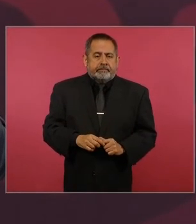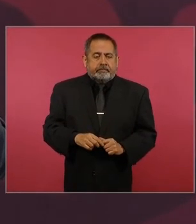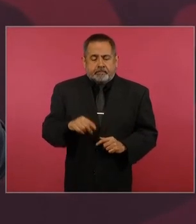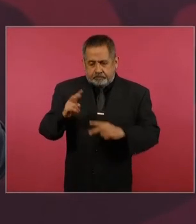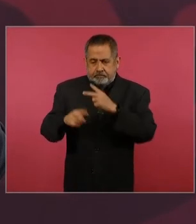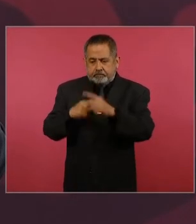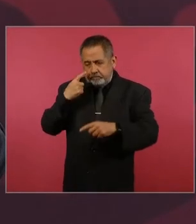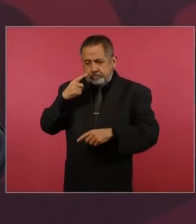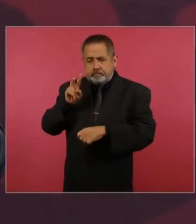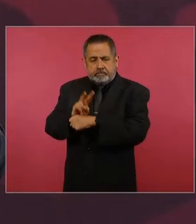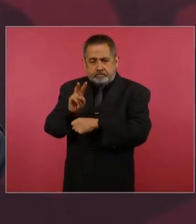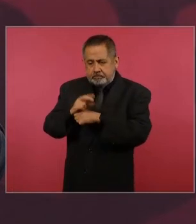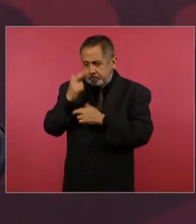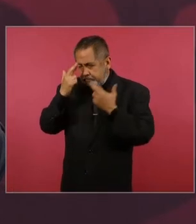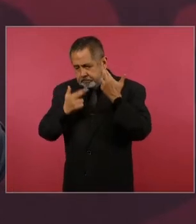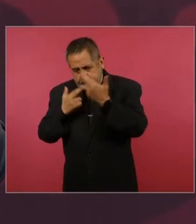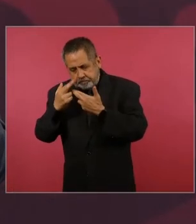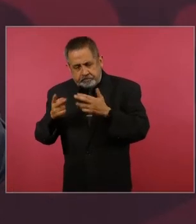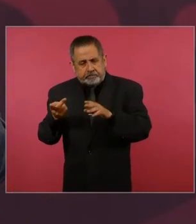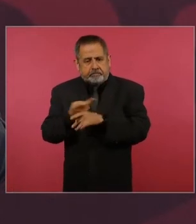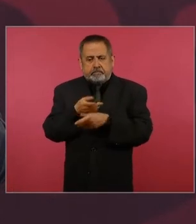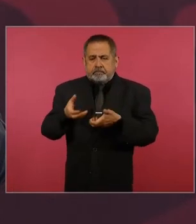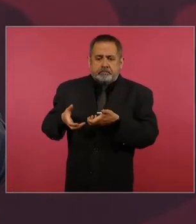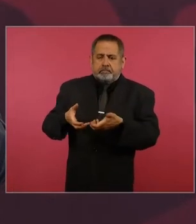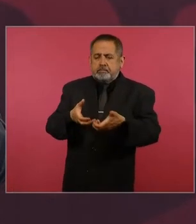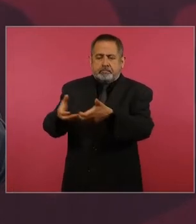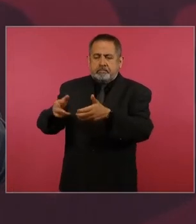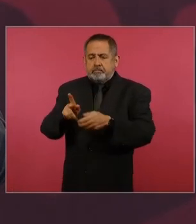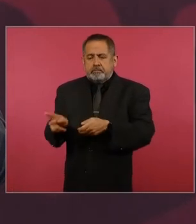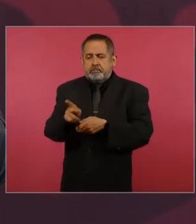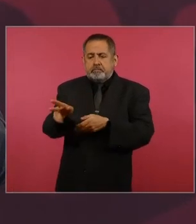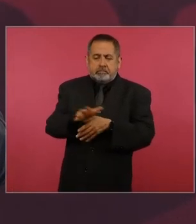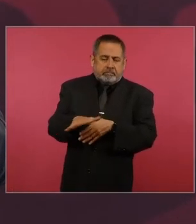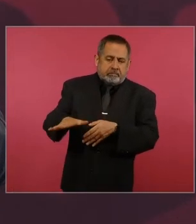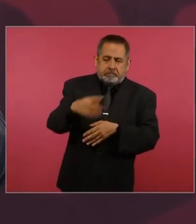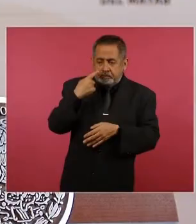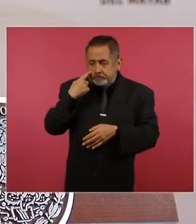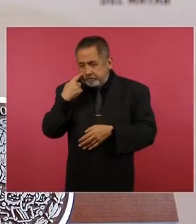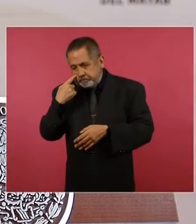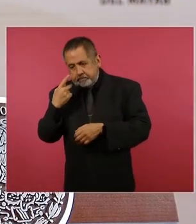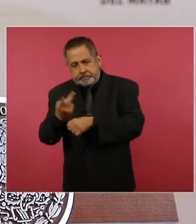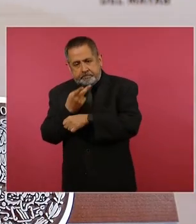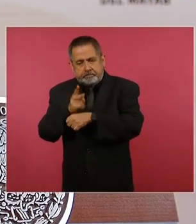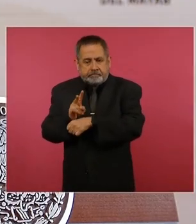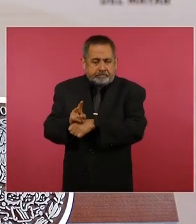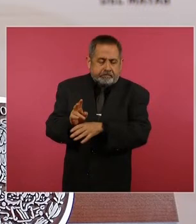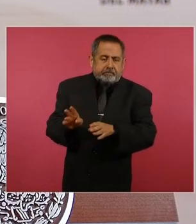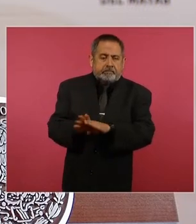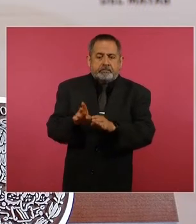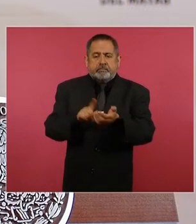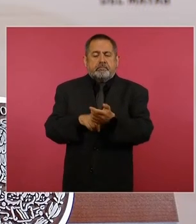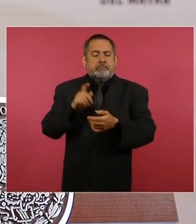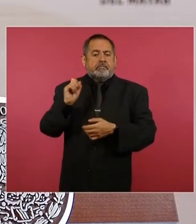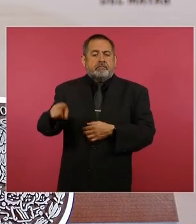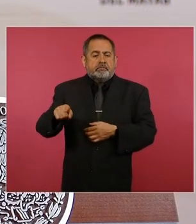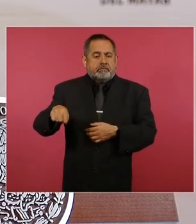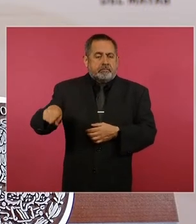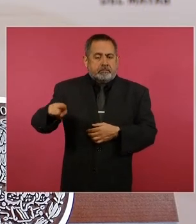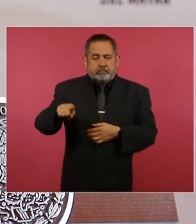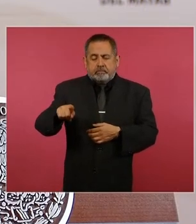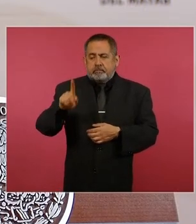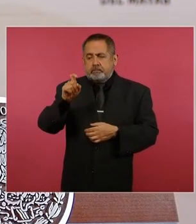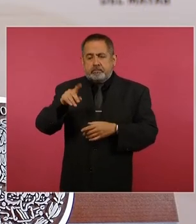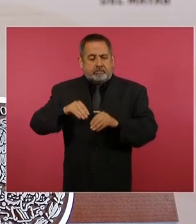vamos a supervisar caminos rurales, vamos a supervisar el distrito de